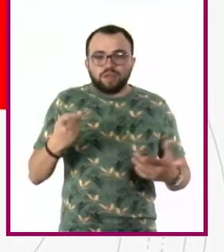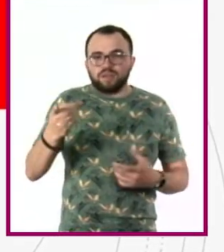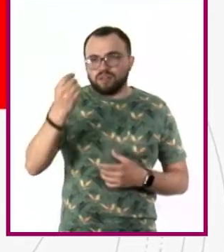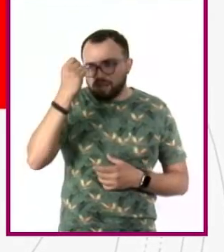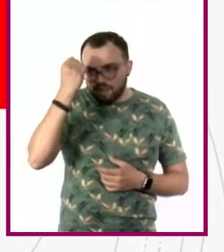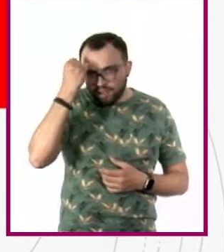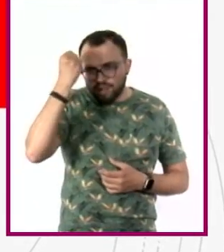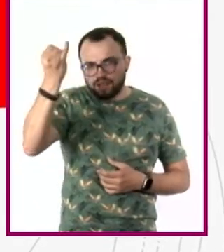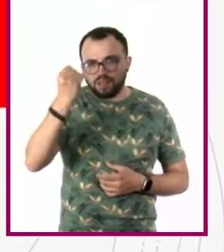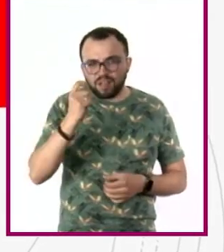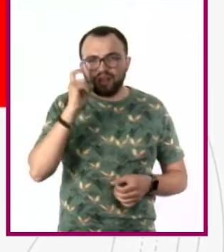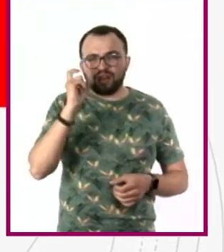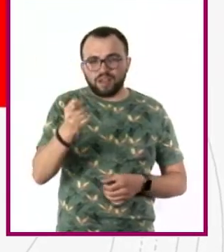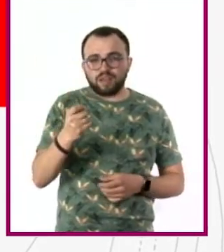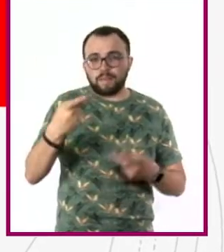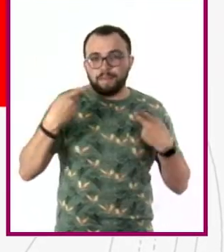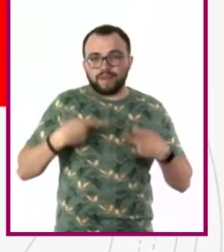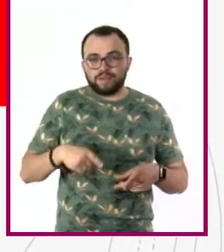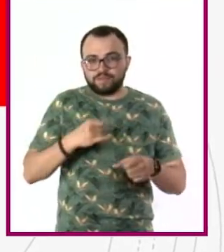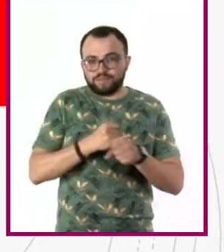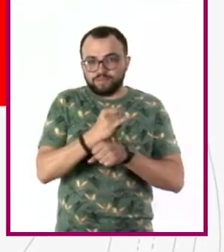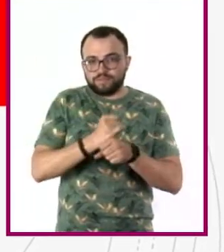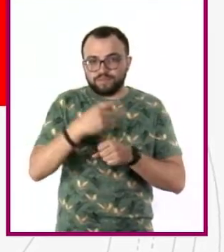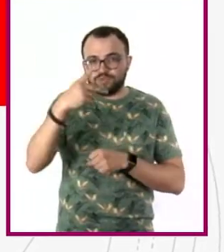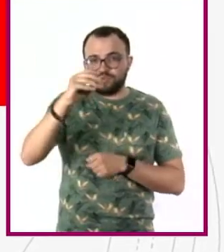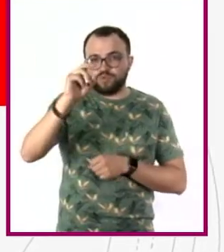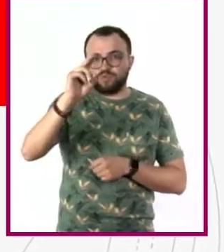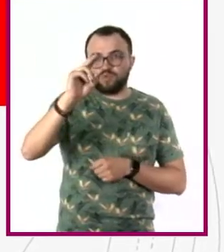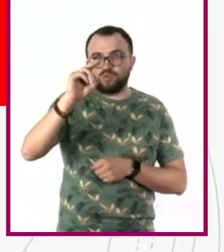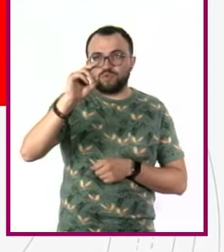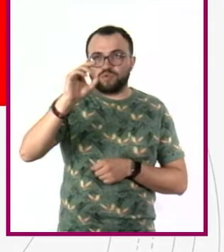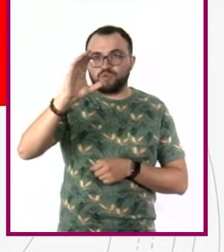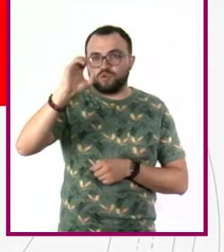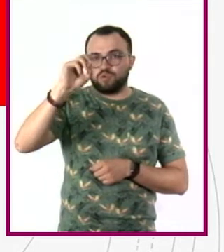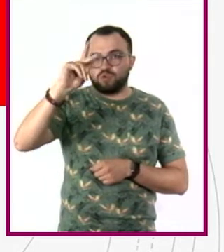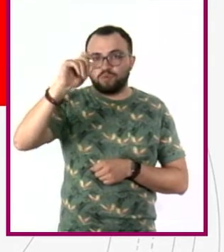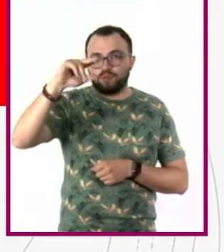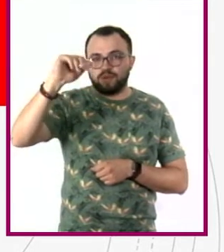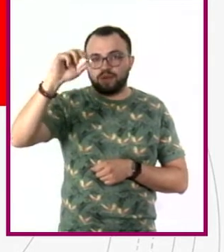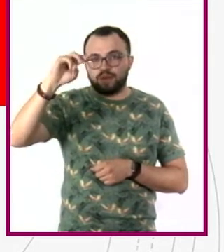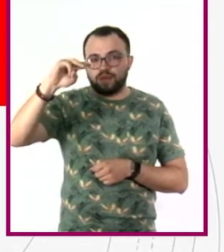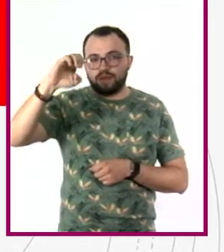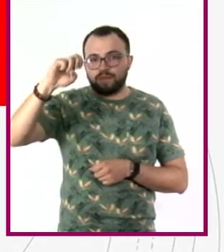inventó un investigador de la Universidad de Copenhague, Ole Weber.